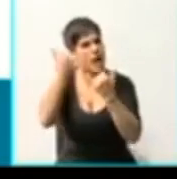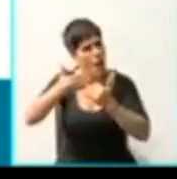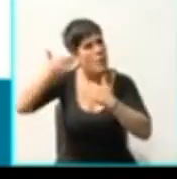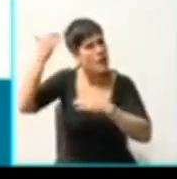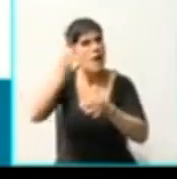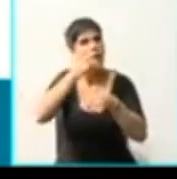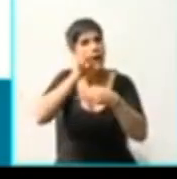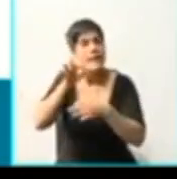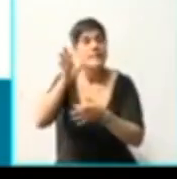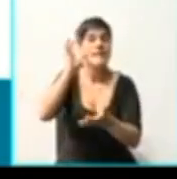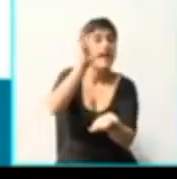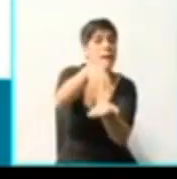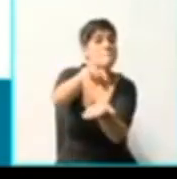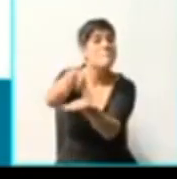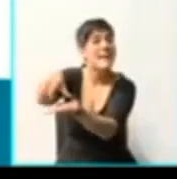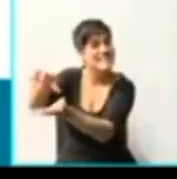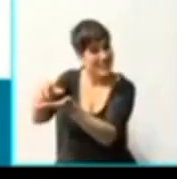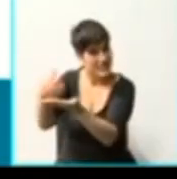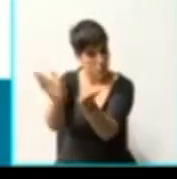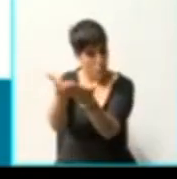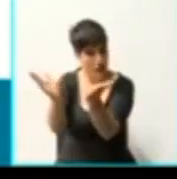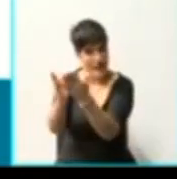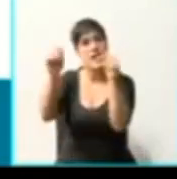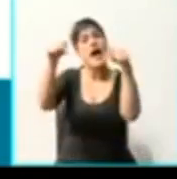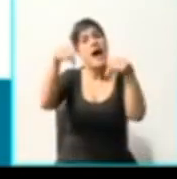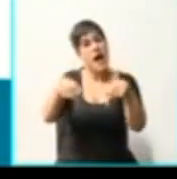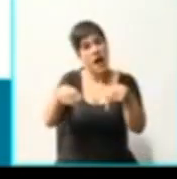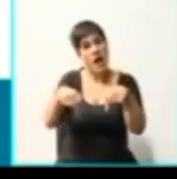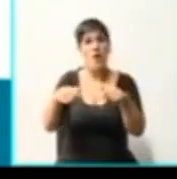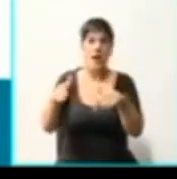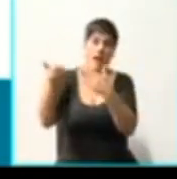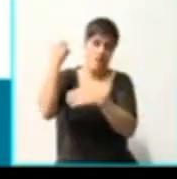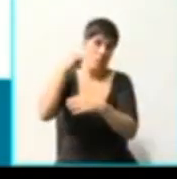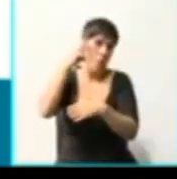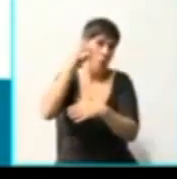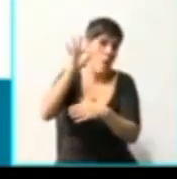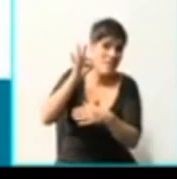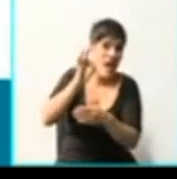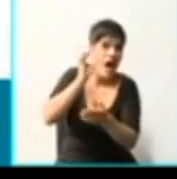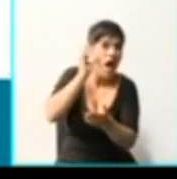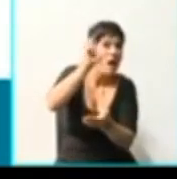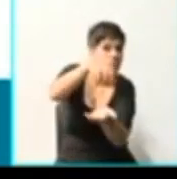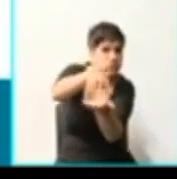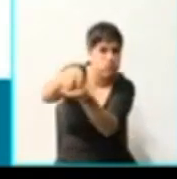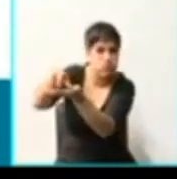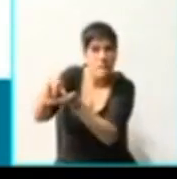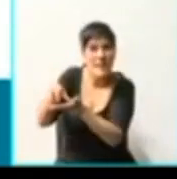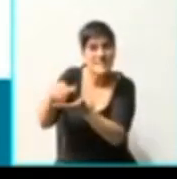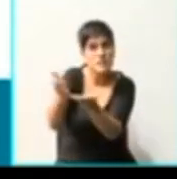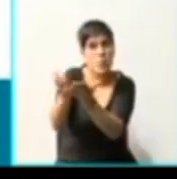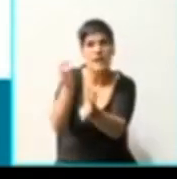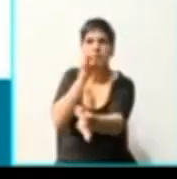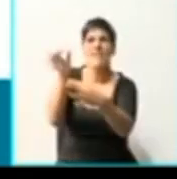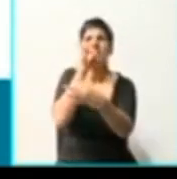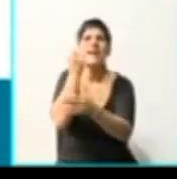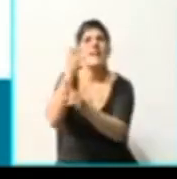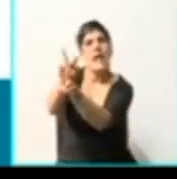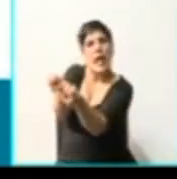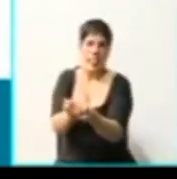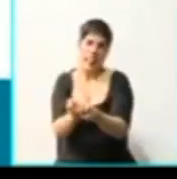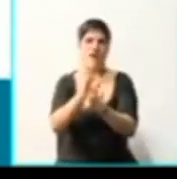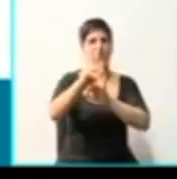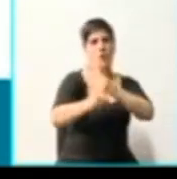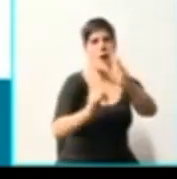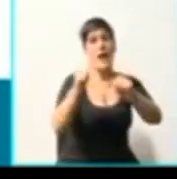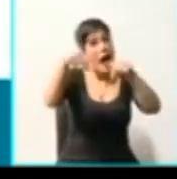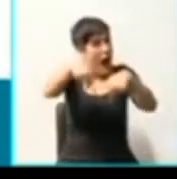las empresas de servicios públicos. Y de esa manera se financiaba el saqueo del país. Ahora lo hacen con